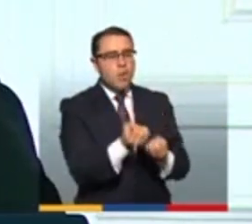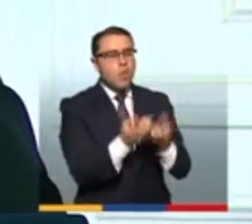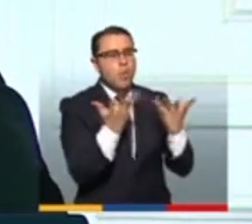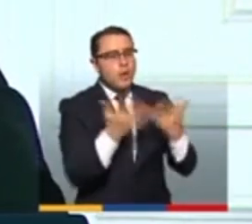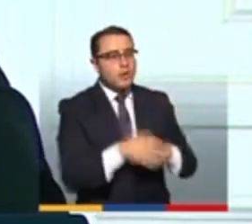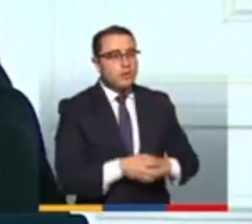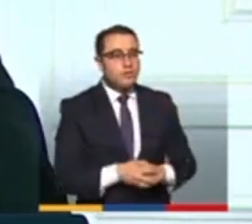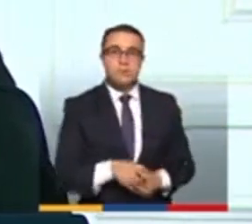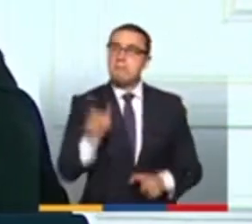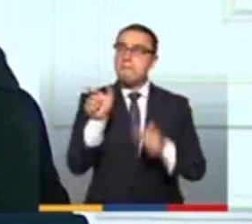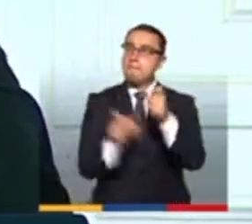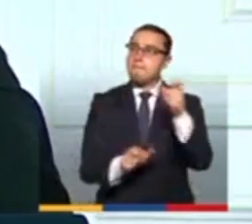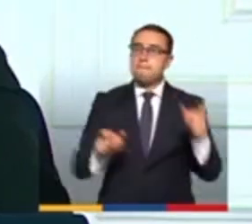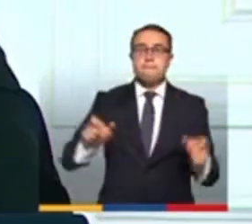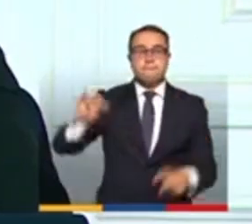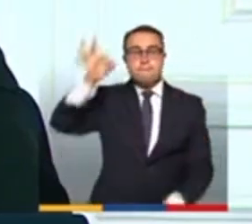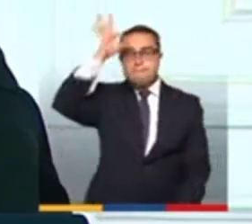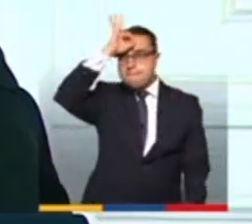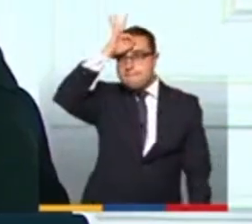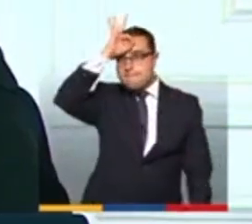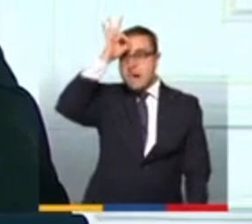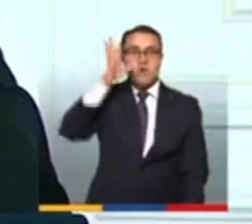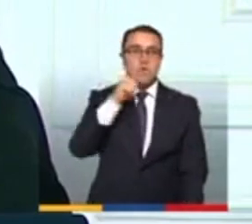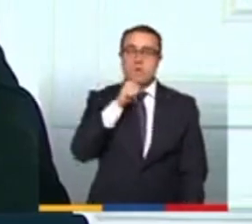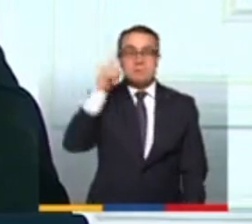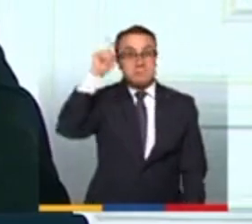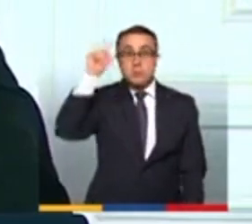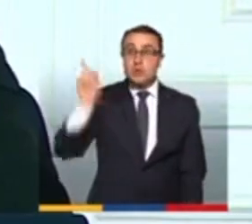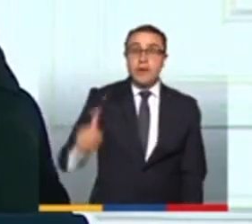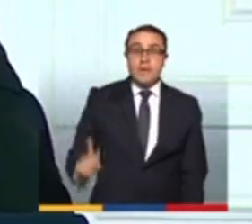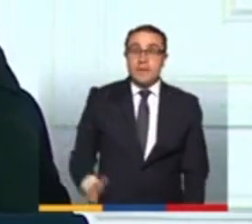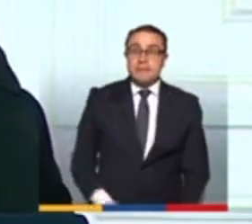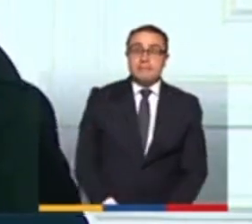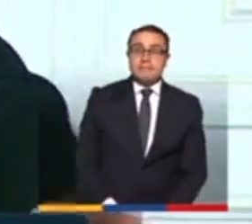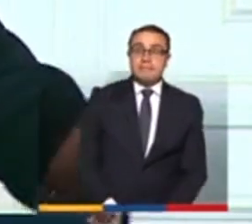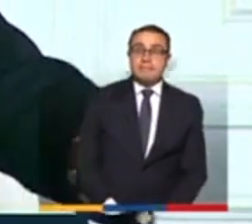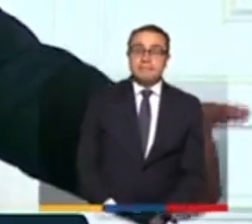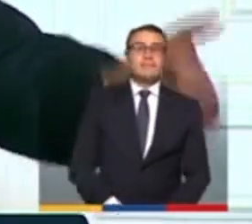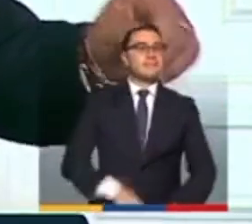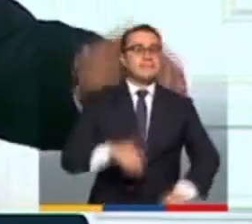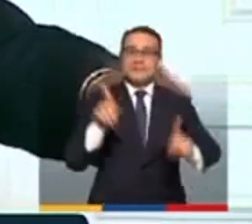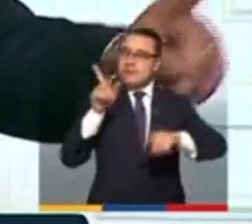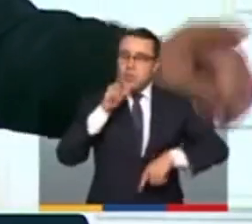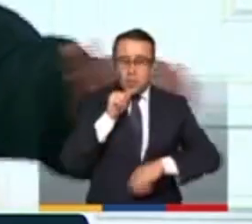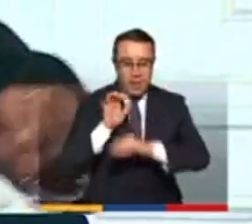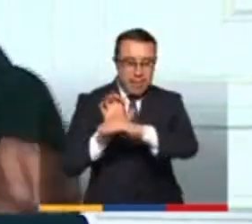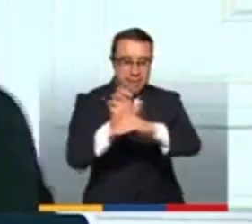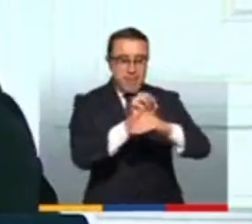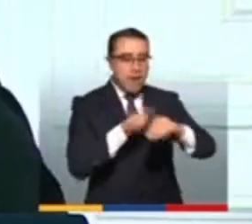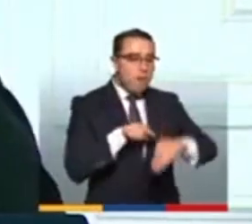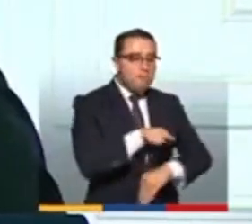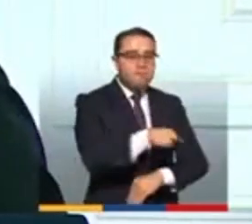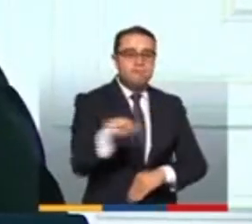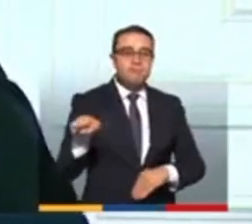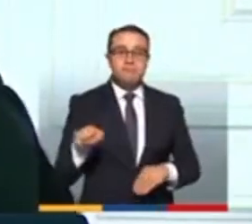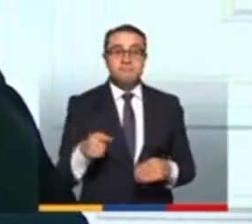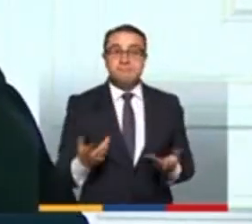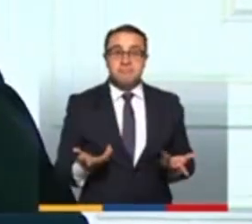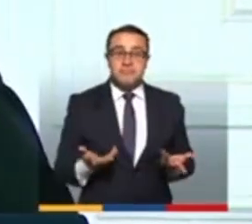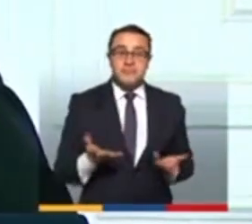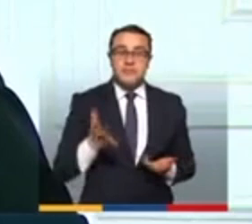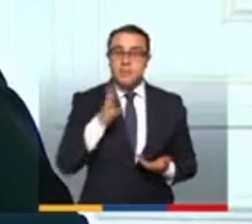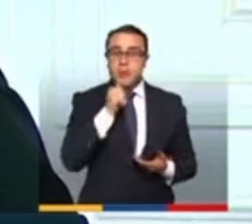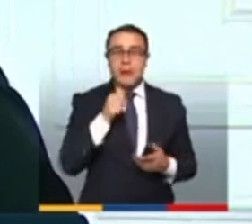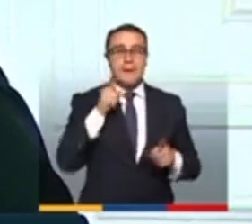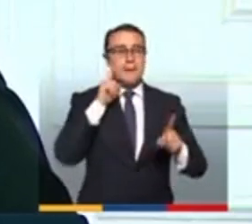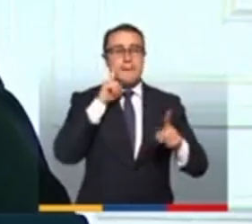Y nadie sabía. Nadie se había hecho la pregunta, ninguna institución de esas laberínticas